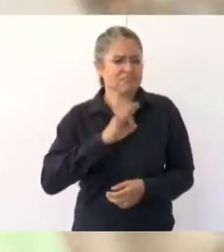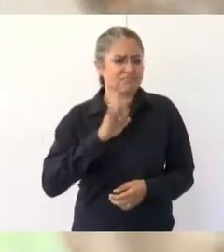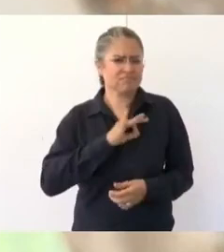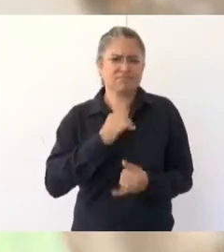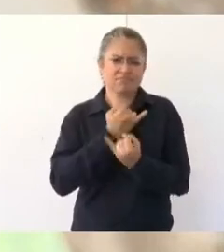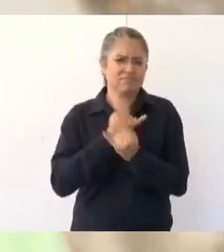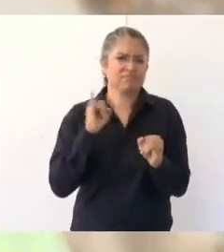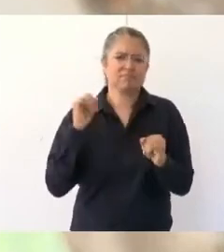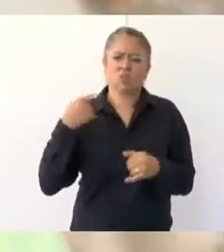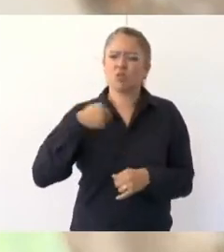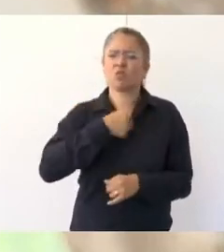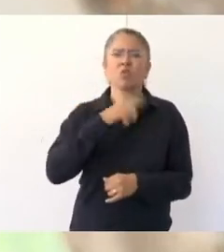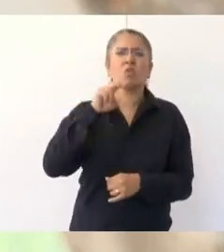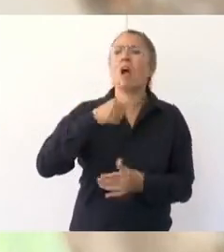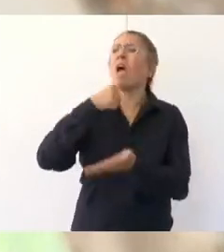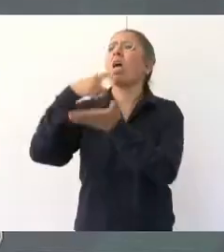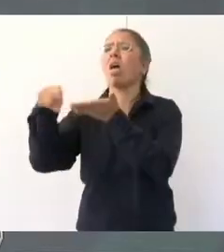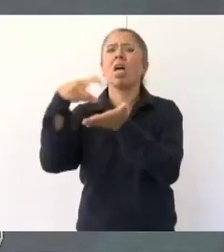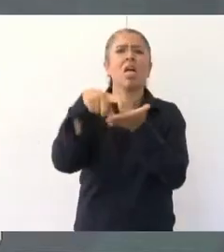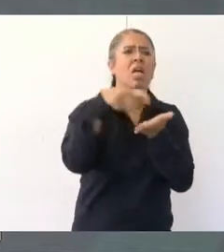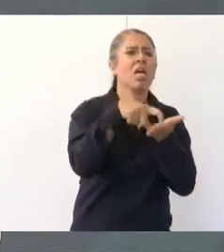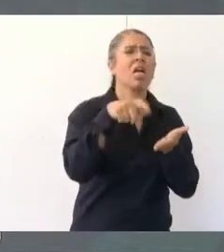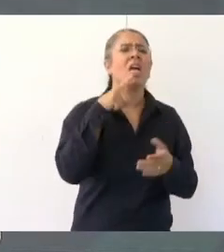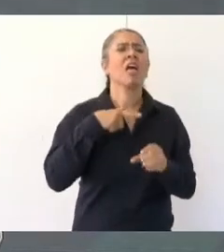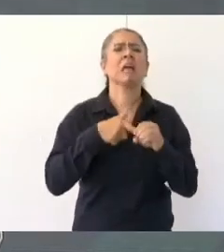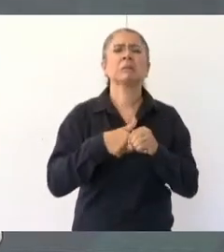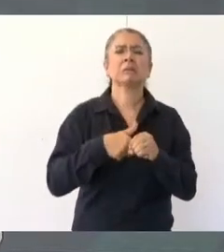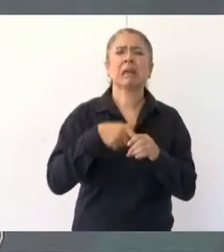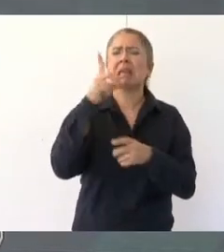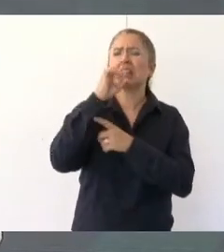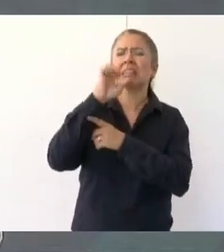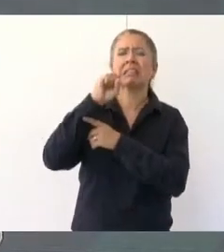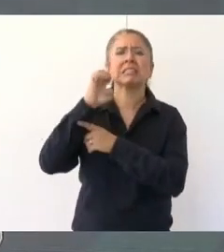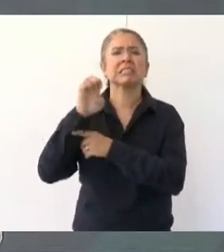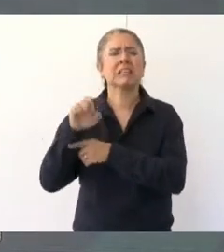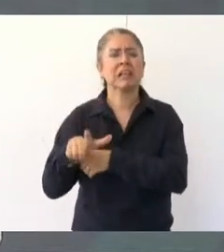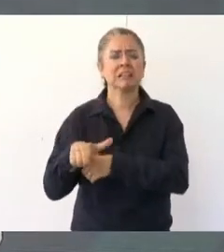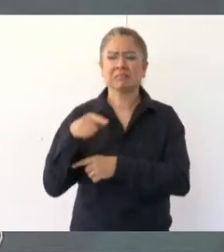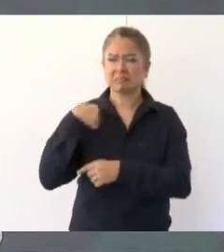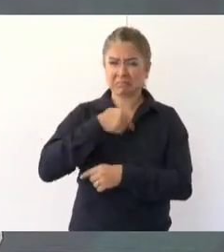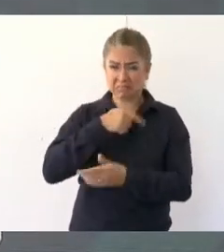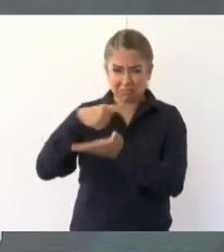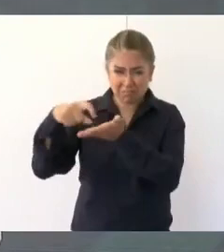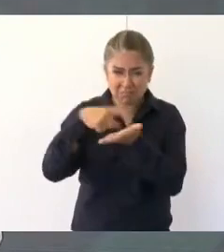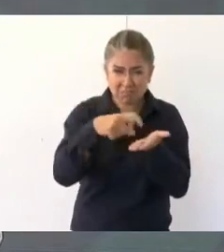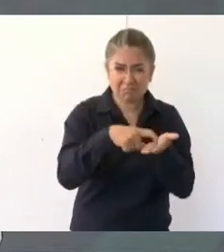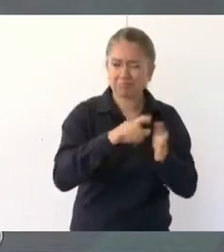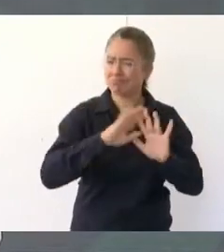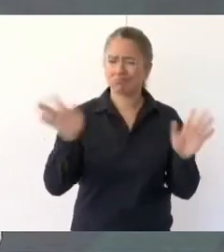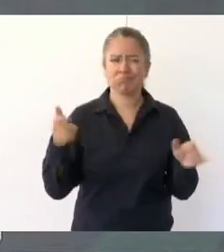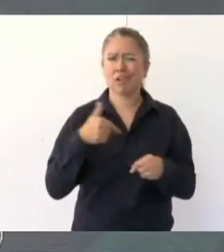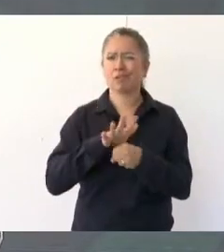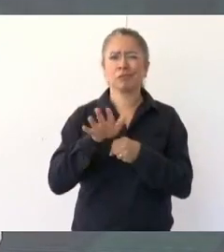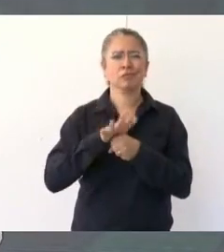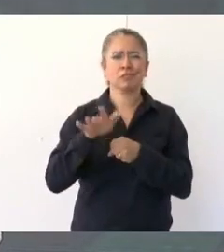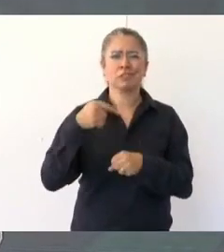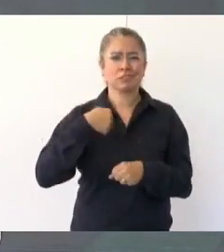Ya no vamos a comprar las gasolinas ni el diésel. Y ya ahora, como estamos produciendo